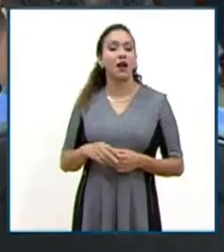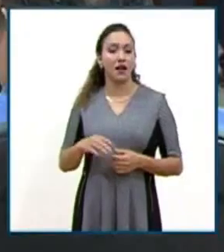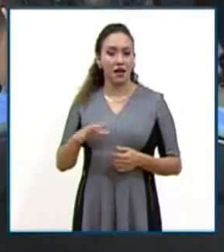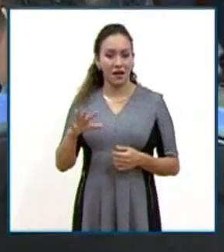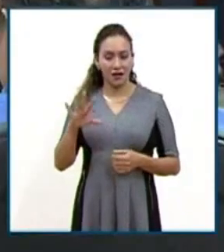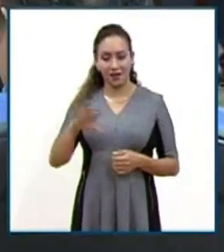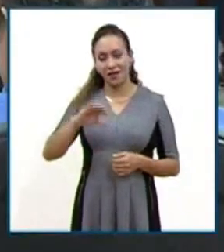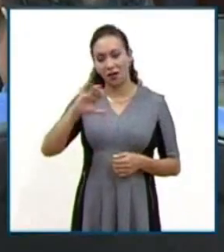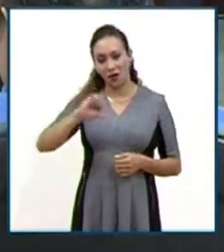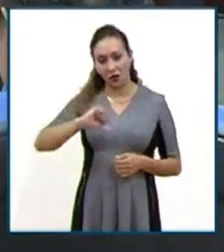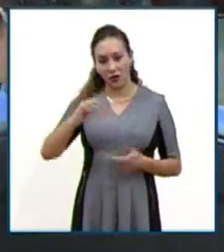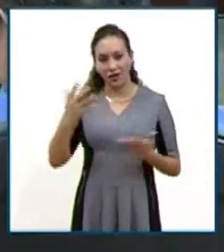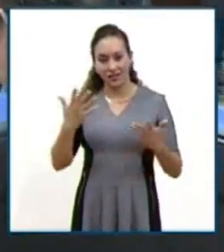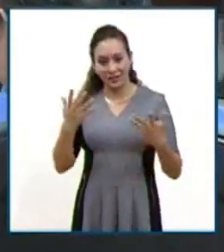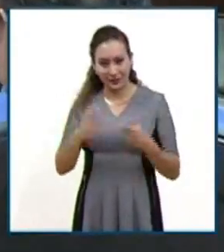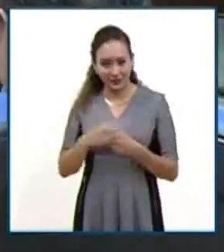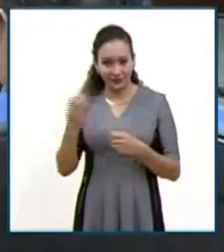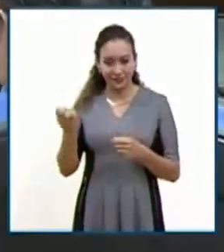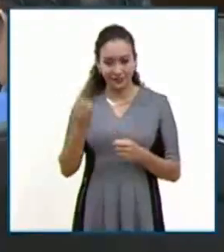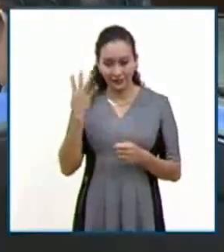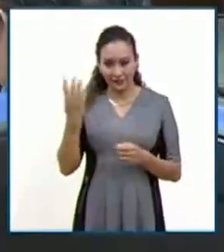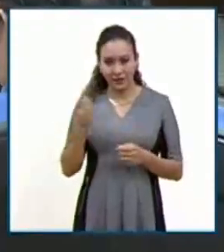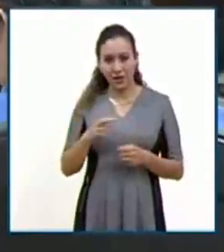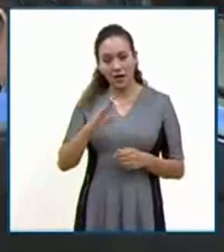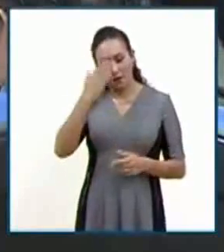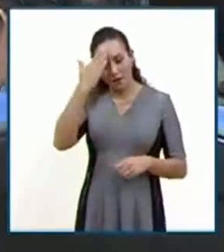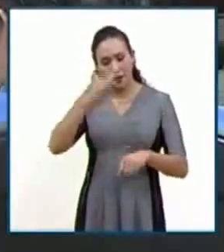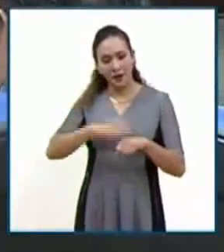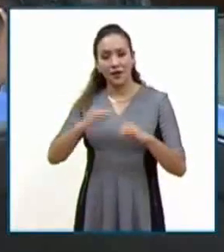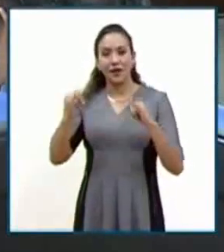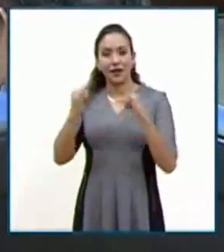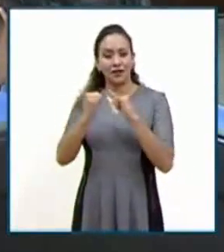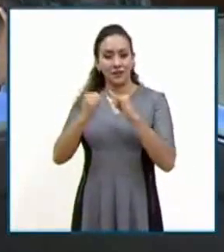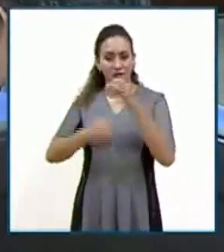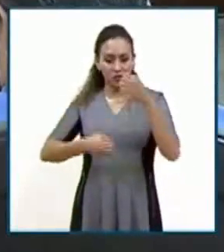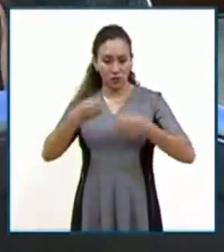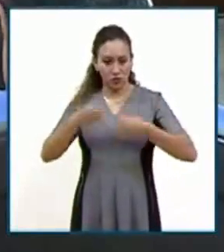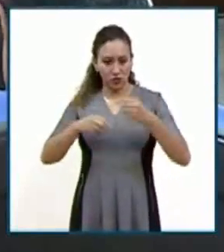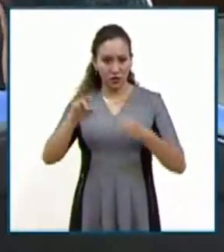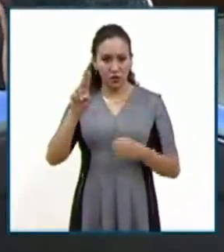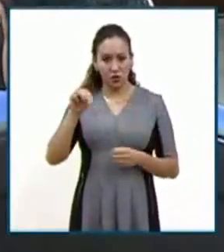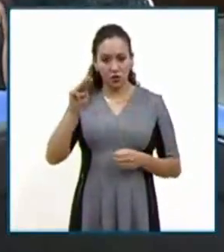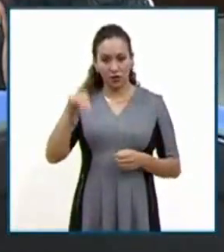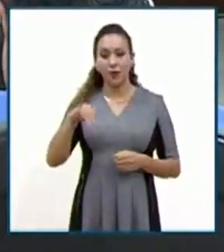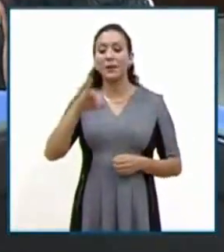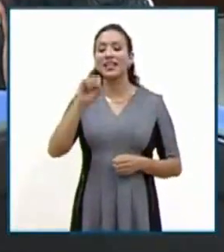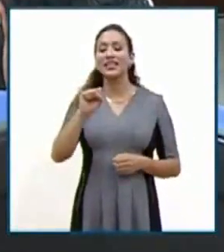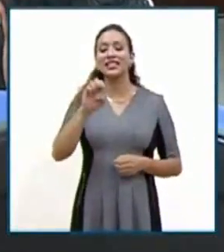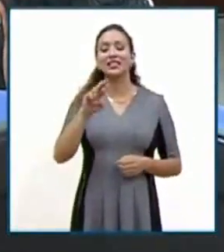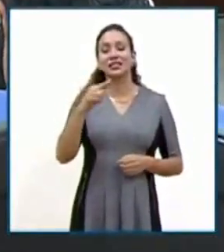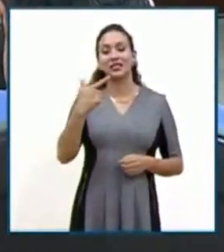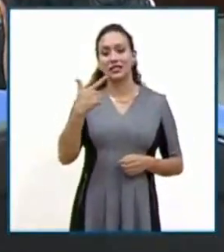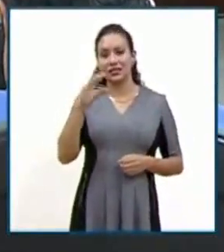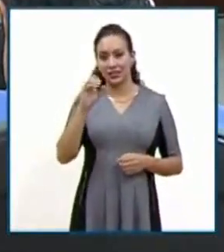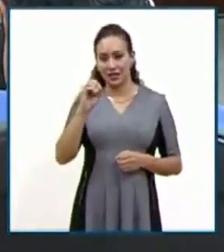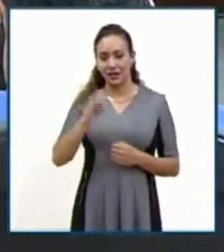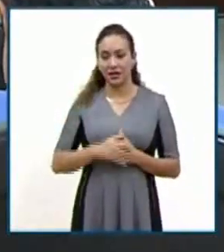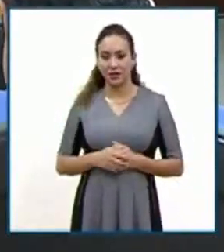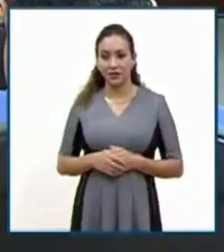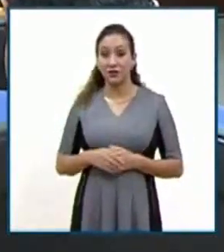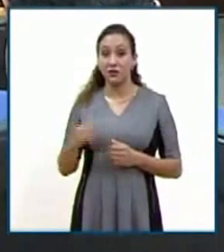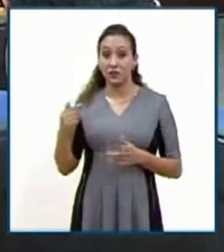El Consejo de la Judicatura Federal puso a disposición un manual sobre desaparición de personas, una herramienta que otorga un enfoque especializado